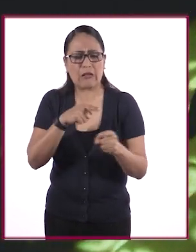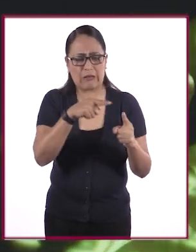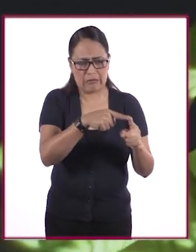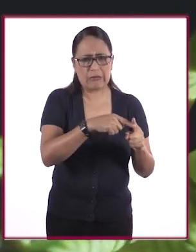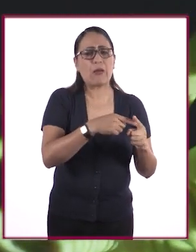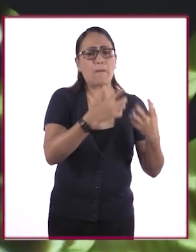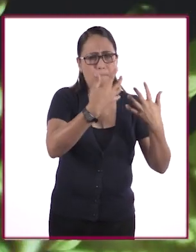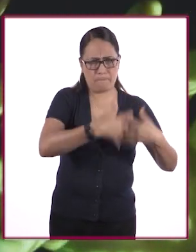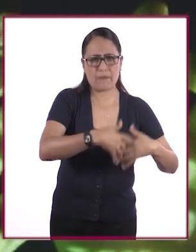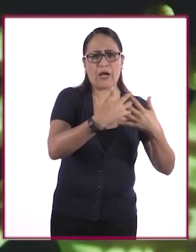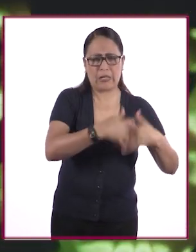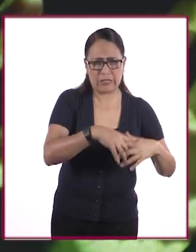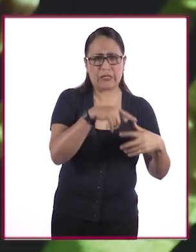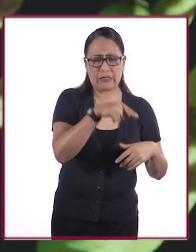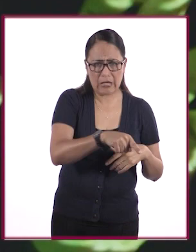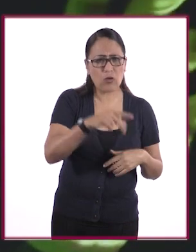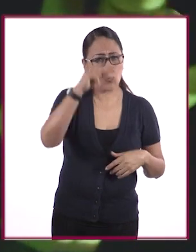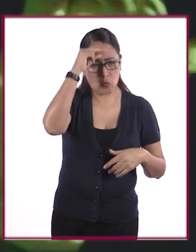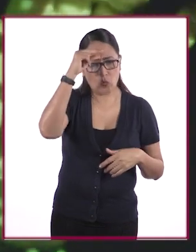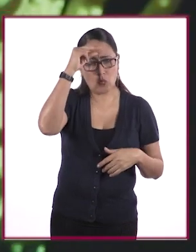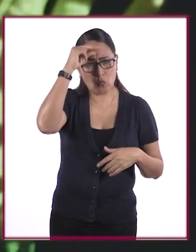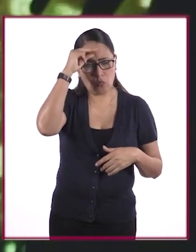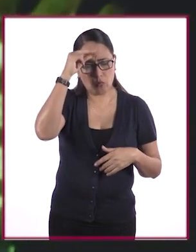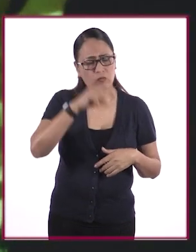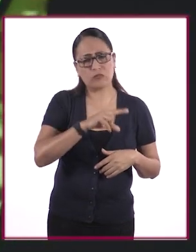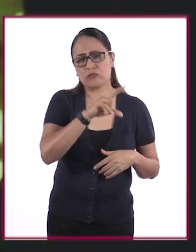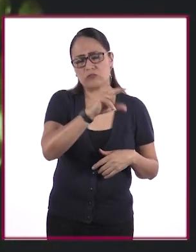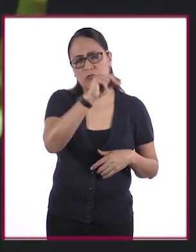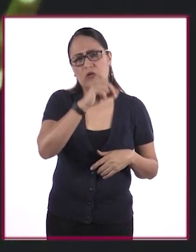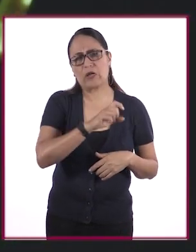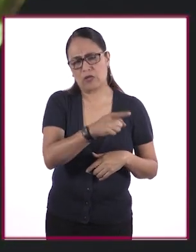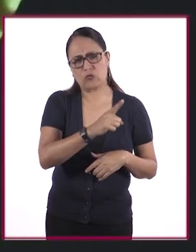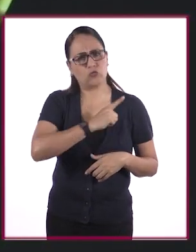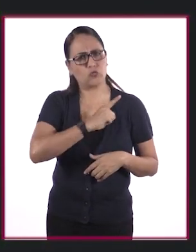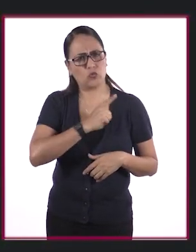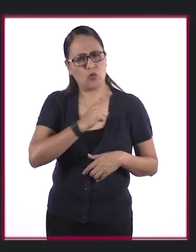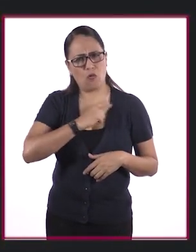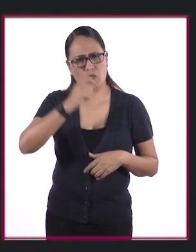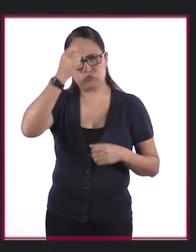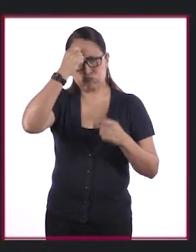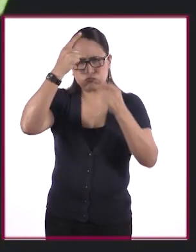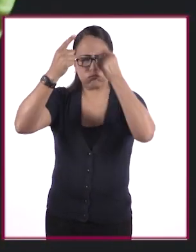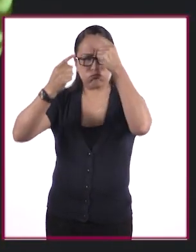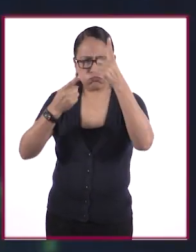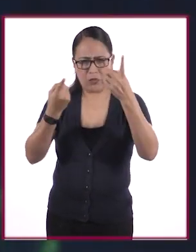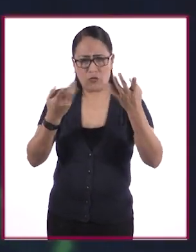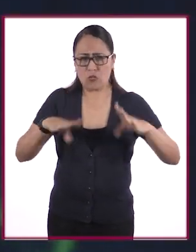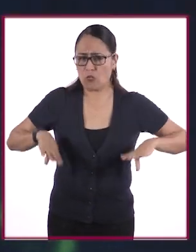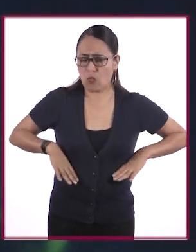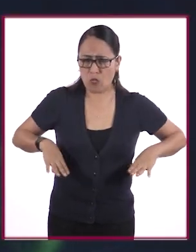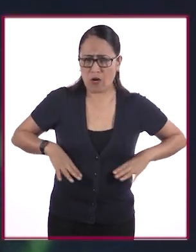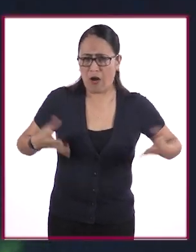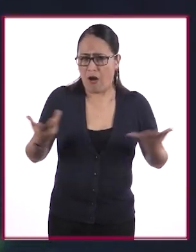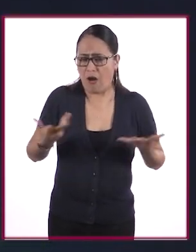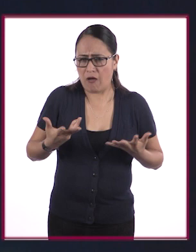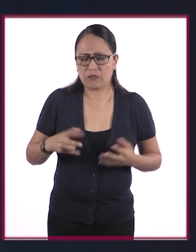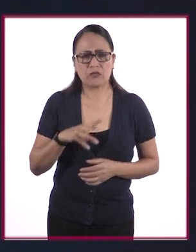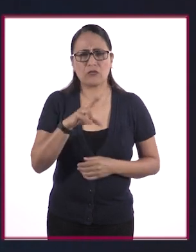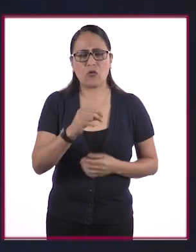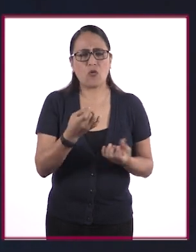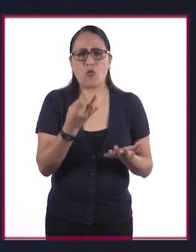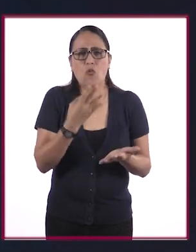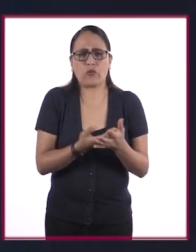que las máquinas no son inteligentes, sin capacidad para crear cosas, ya que no tienen virtud creativa, solo